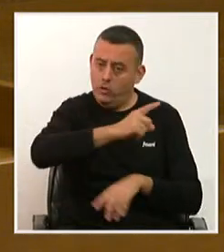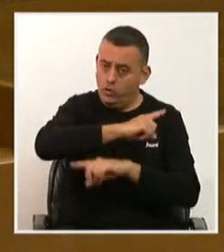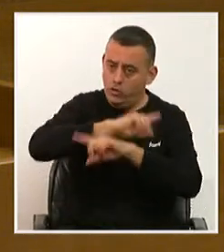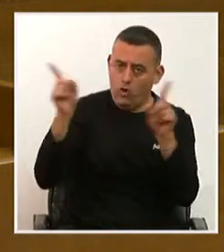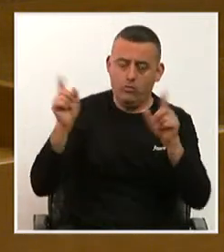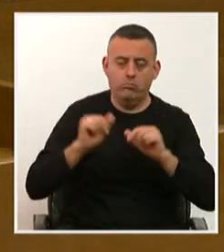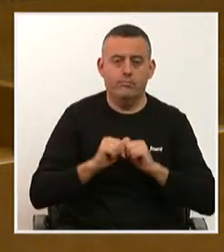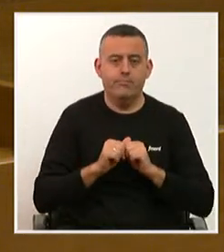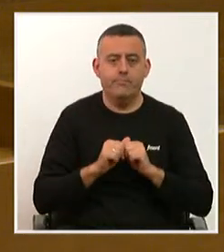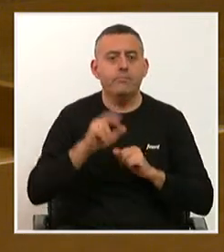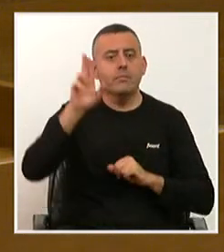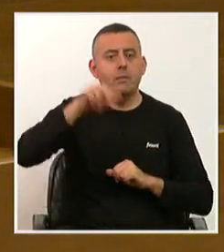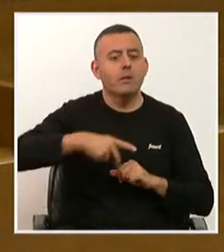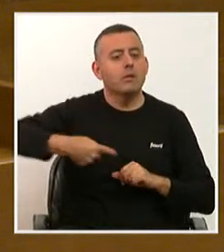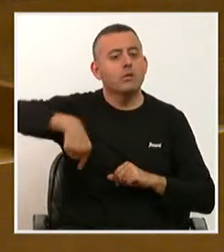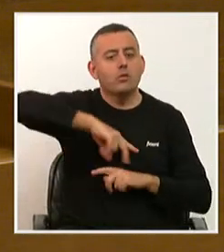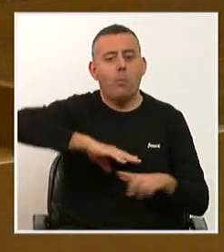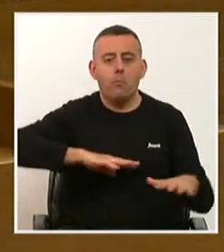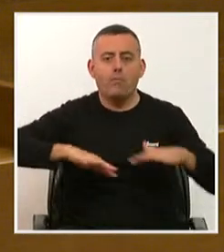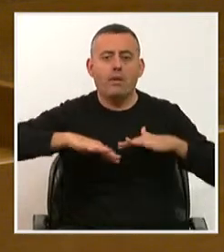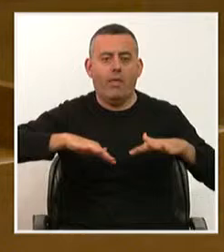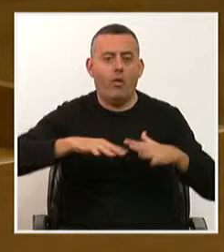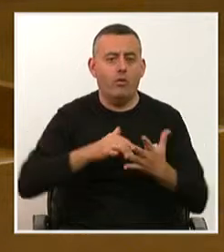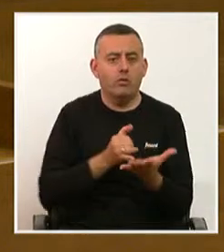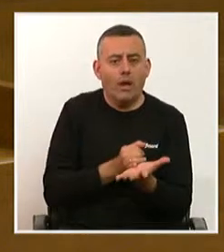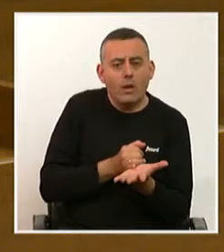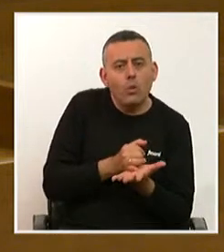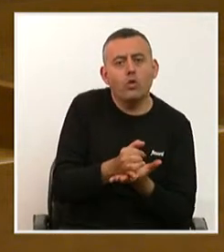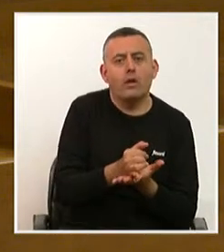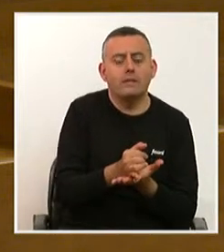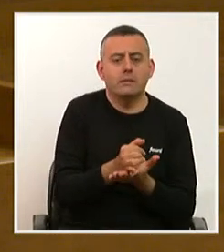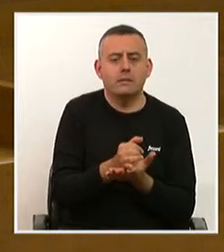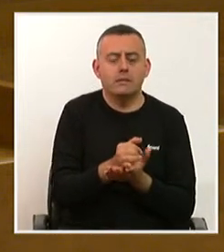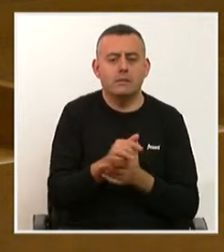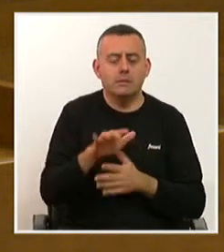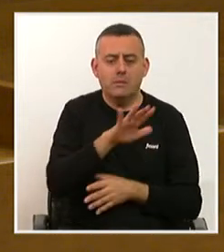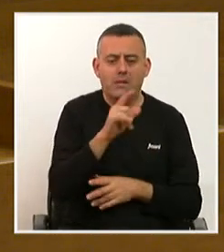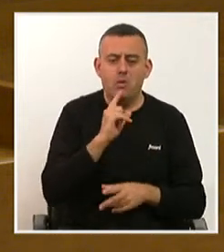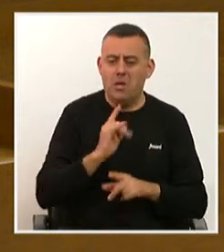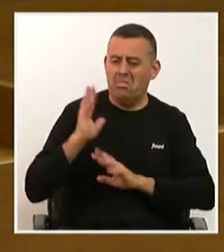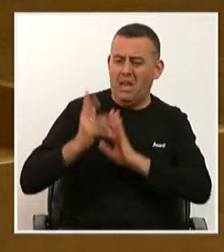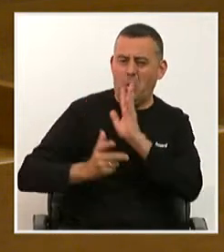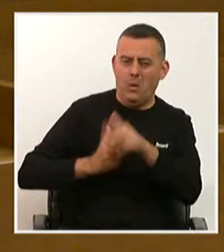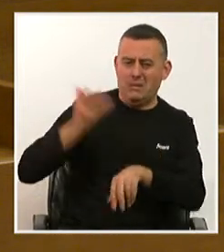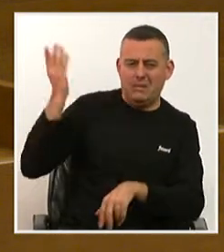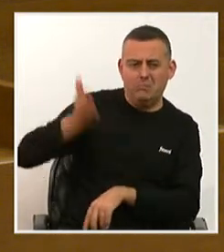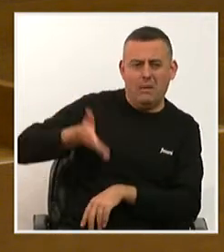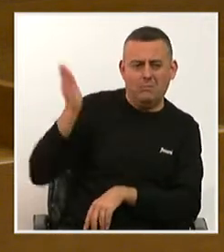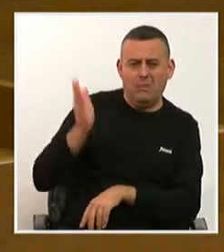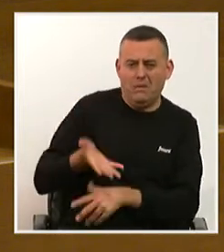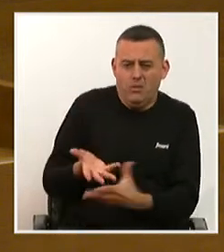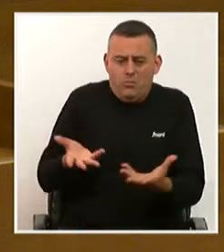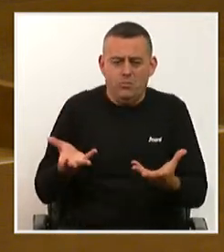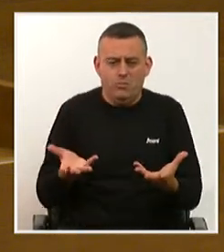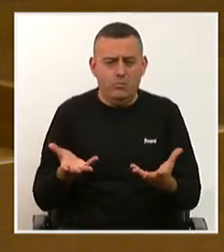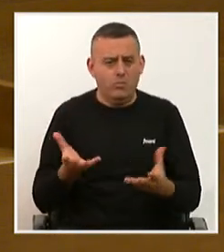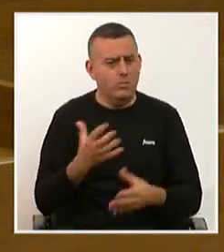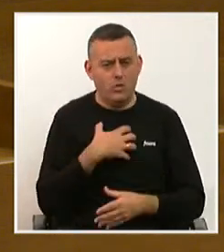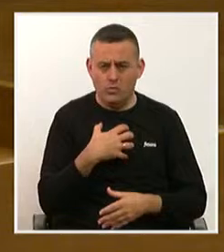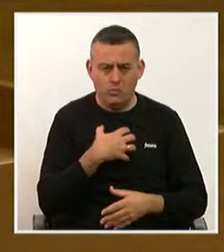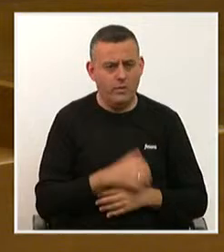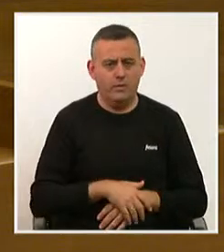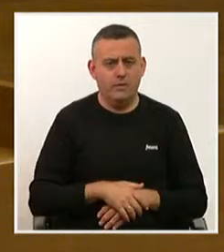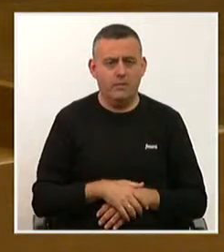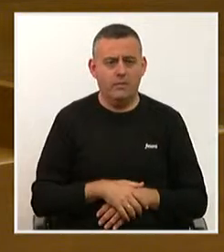movilizaciones de nuestros agricultores que están siendo tratados como Auténticos delincuentes Mientras tanto a a los verdaderos